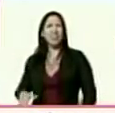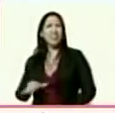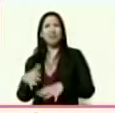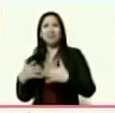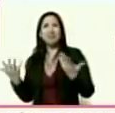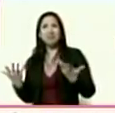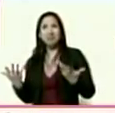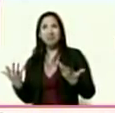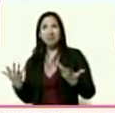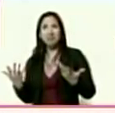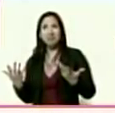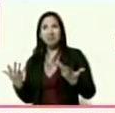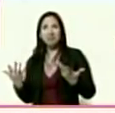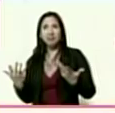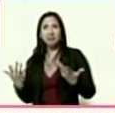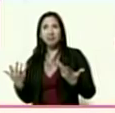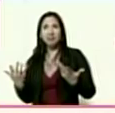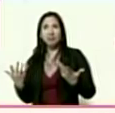¿De qué?